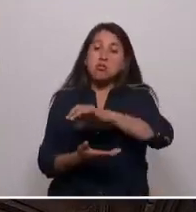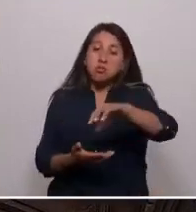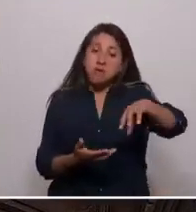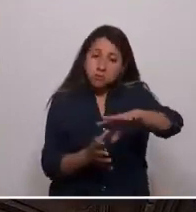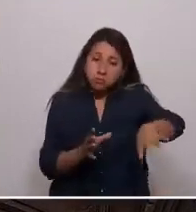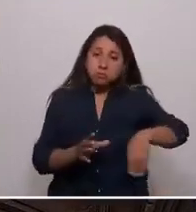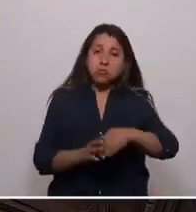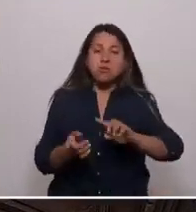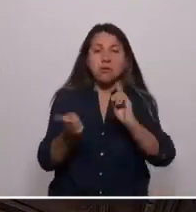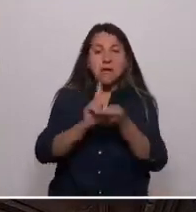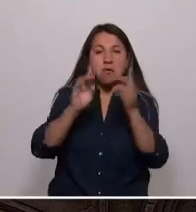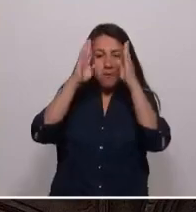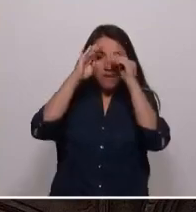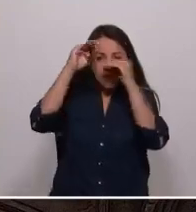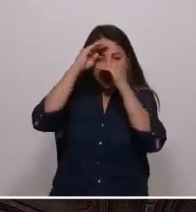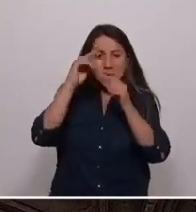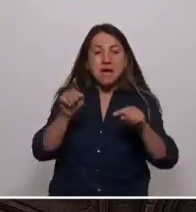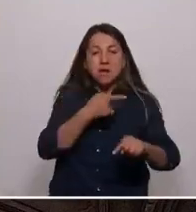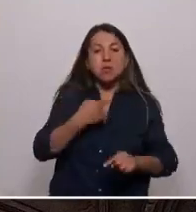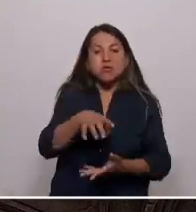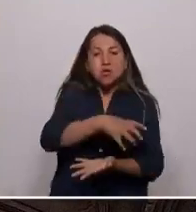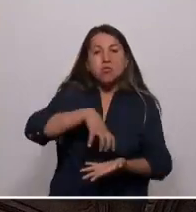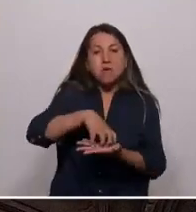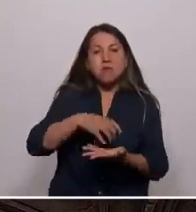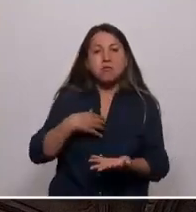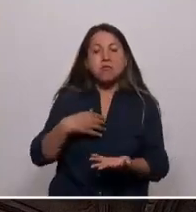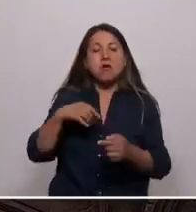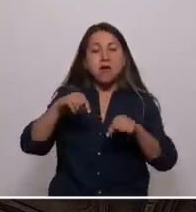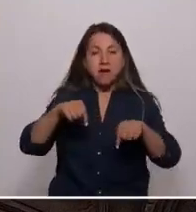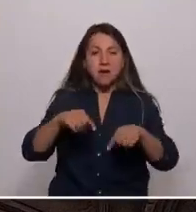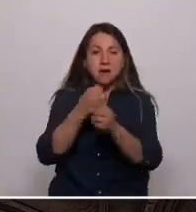nuestro trato y en nuestra relación con nuestra madre naturaleza.